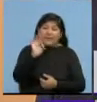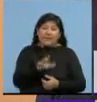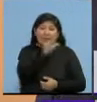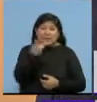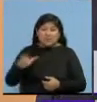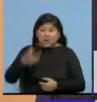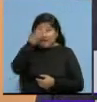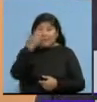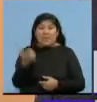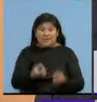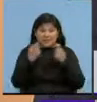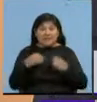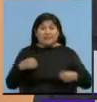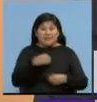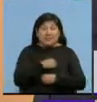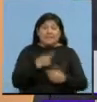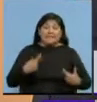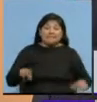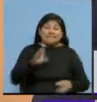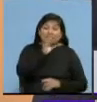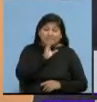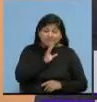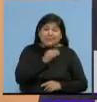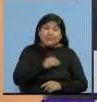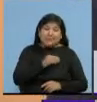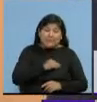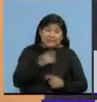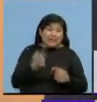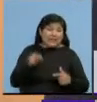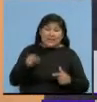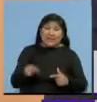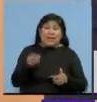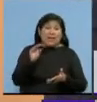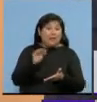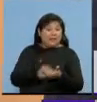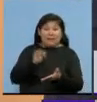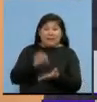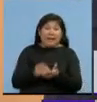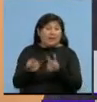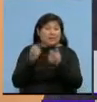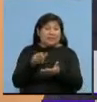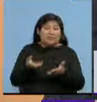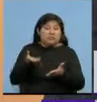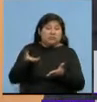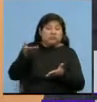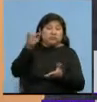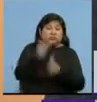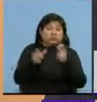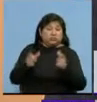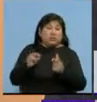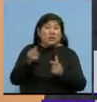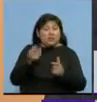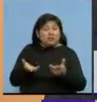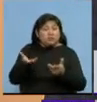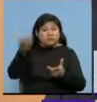lamentablemente el número va creciendo, ¿no? Si uno ve desde los números fríos, la cantidad de personas jujeños que fueron trasplantados en